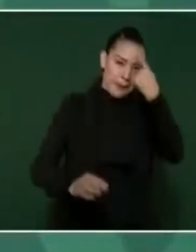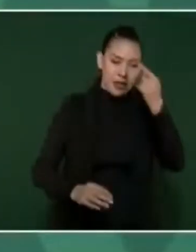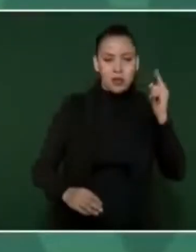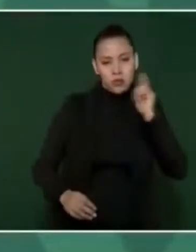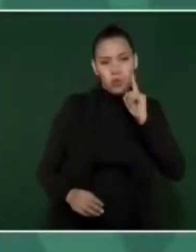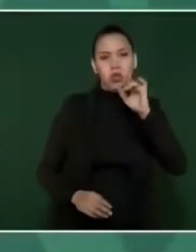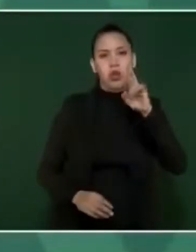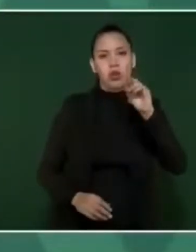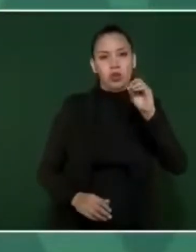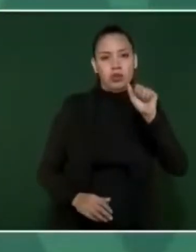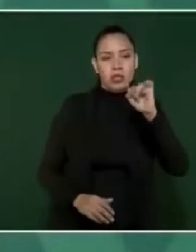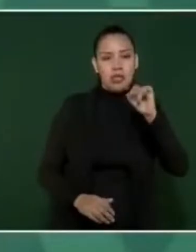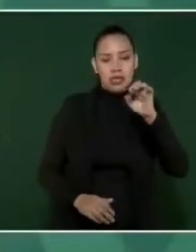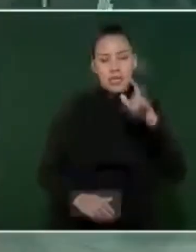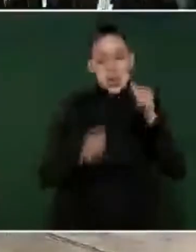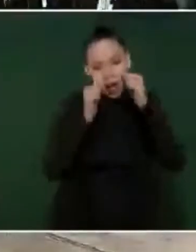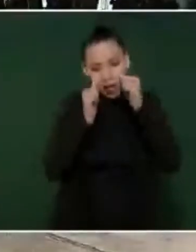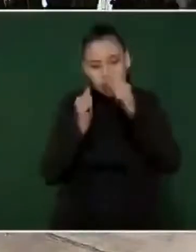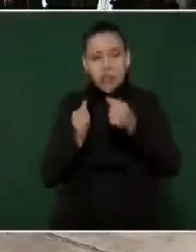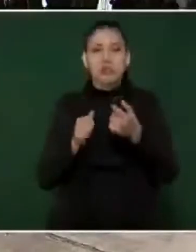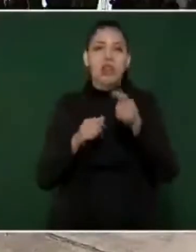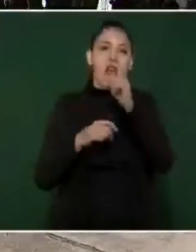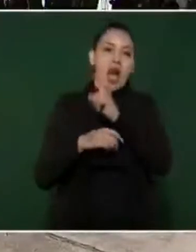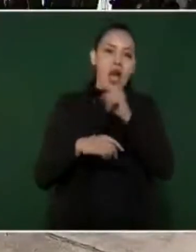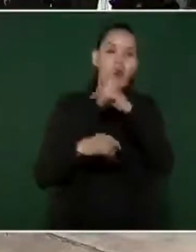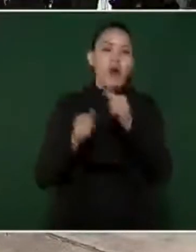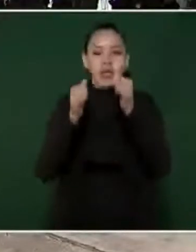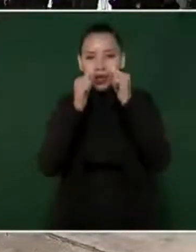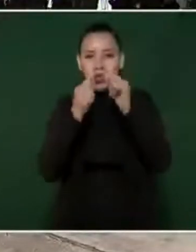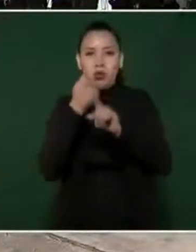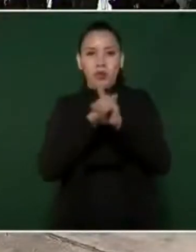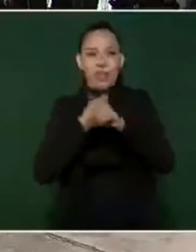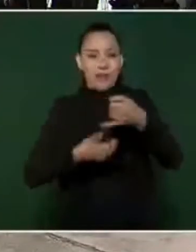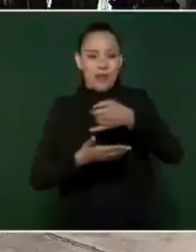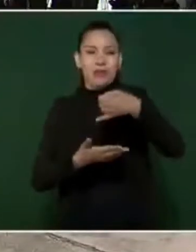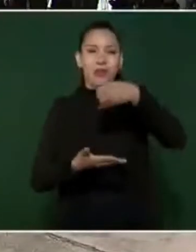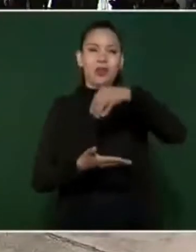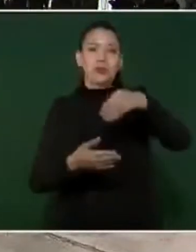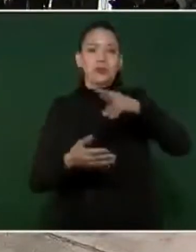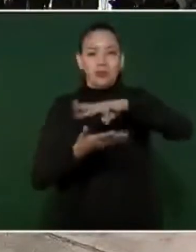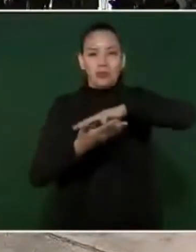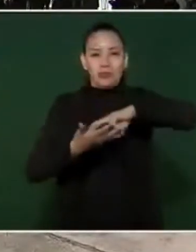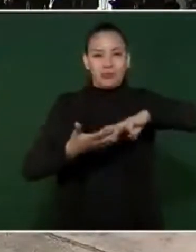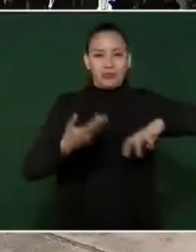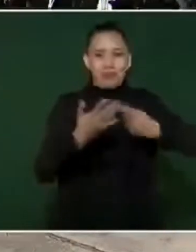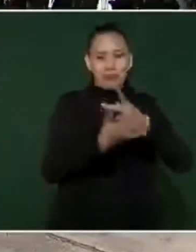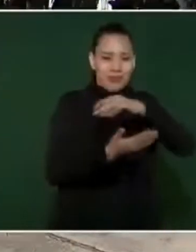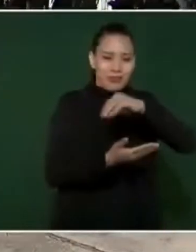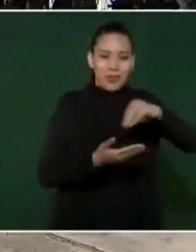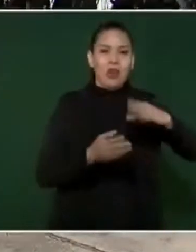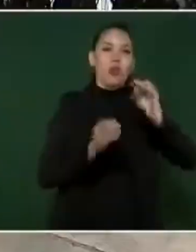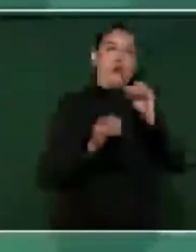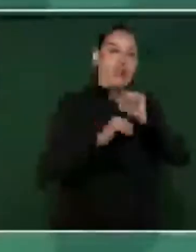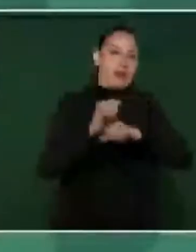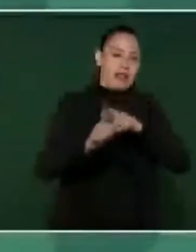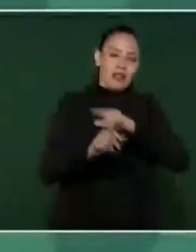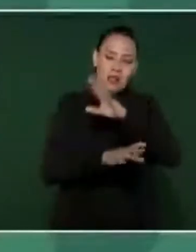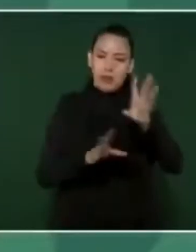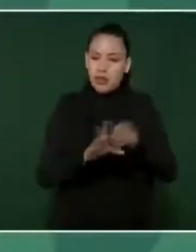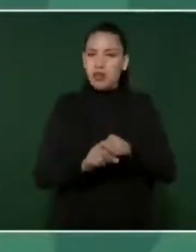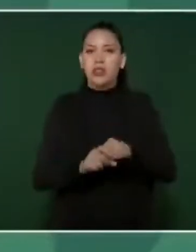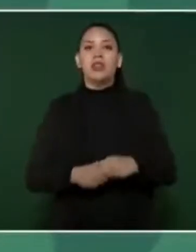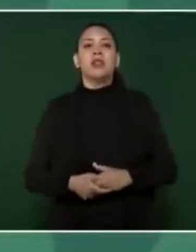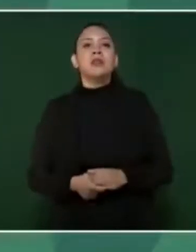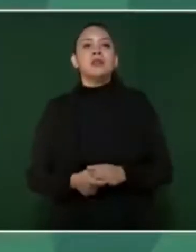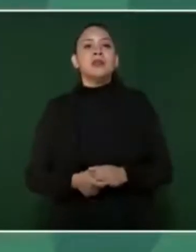problema agrario, ya lo de los desaparecidos en Nuevo Laredo